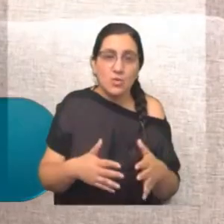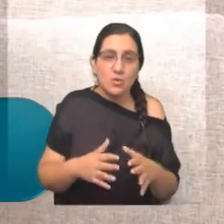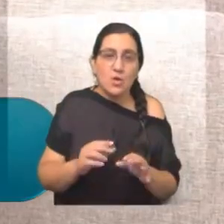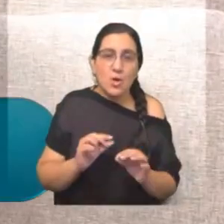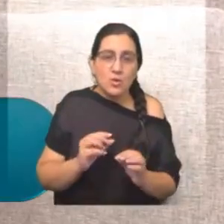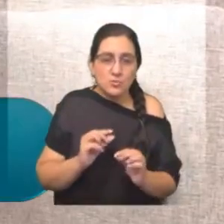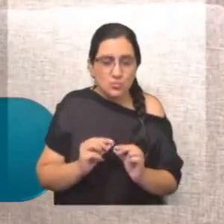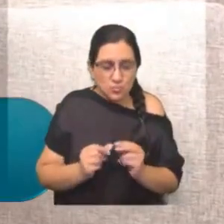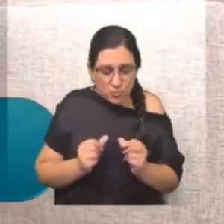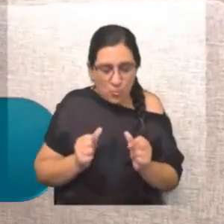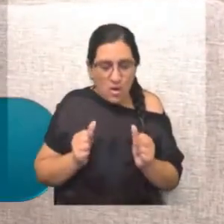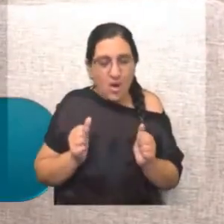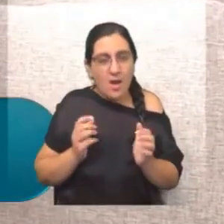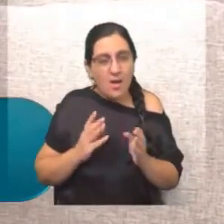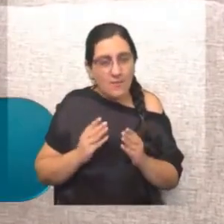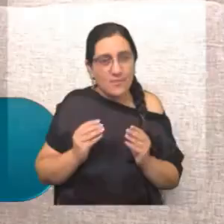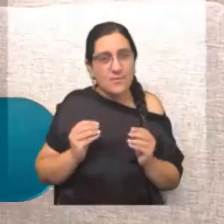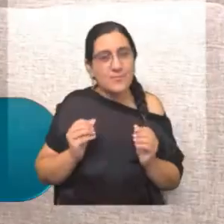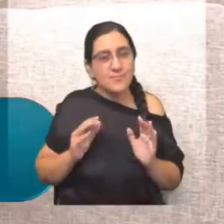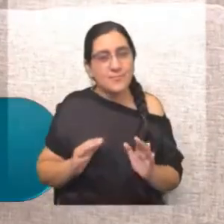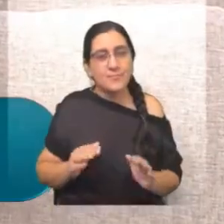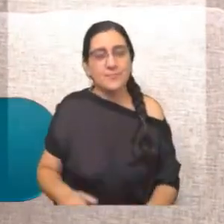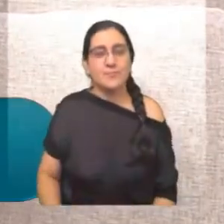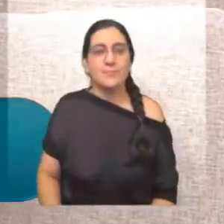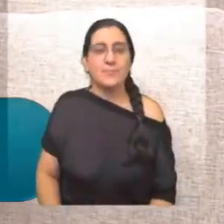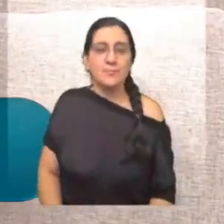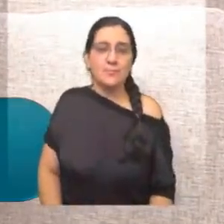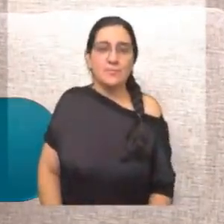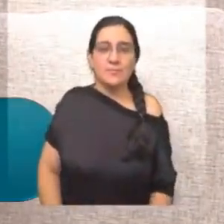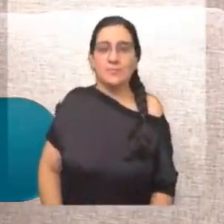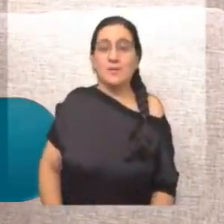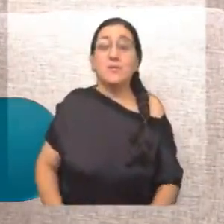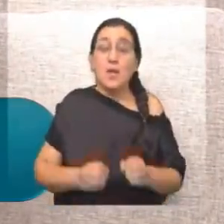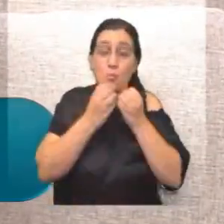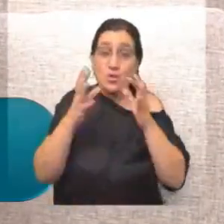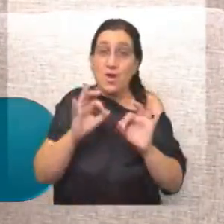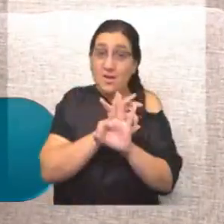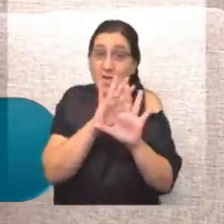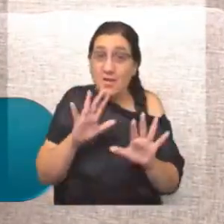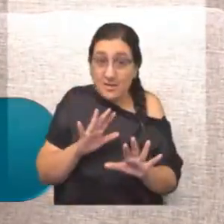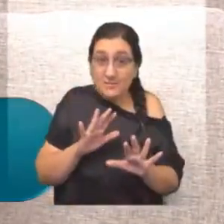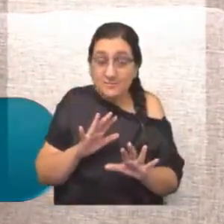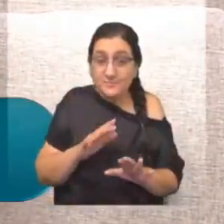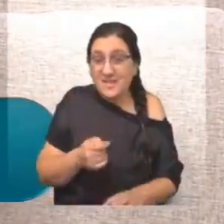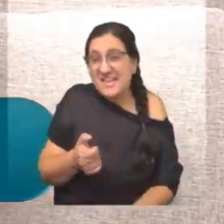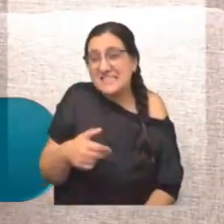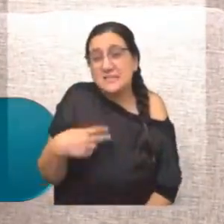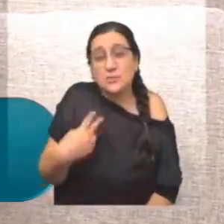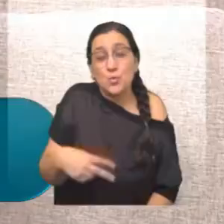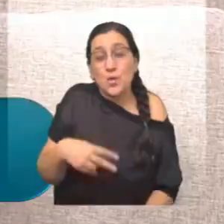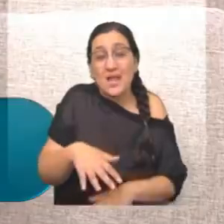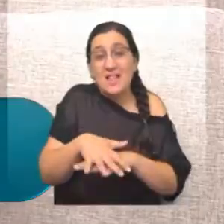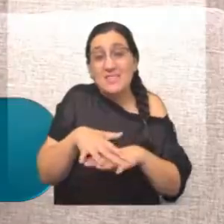que se va. Esa nueva piel que se va generando, ese nuevo tejido. Que algo que está bueno aclarar también, que casi nunca el tejido